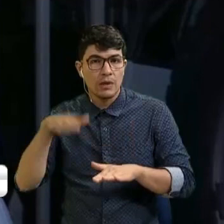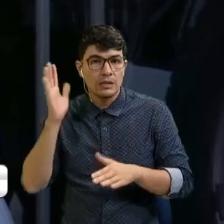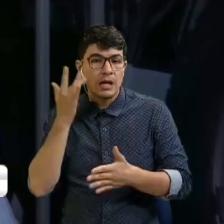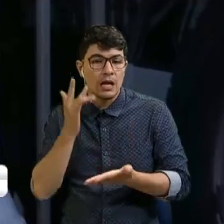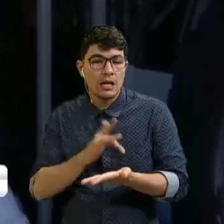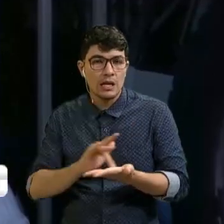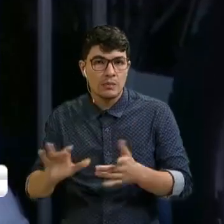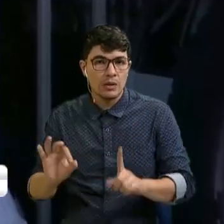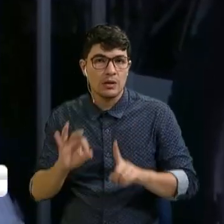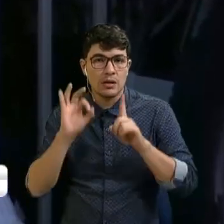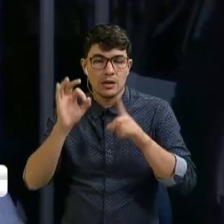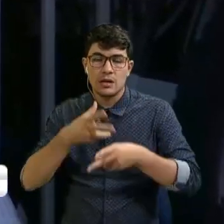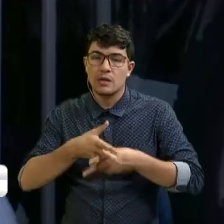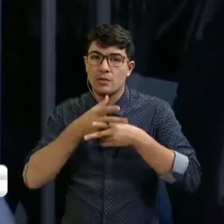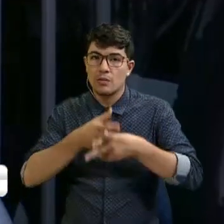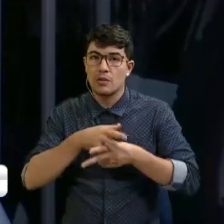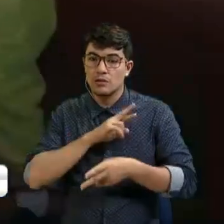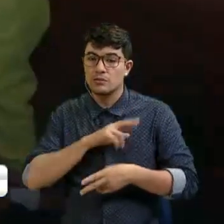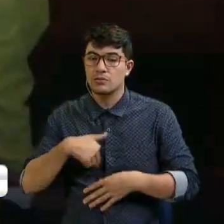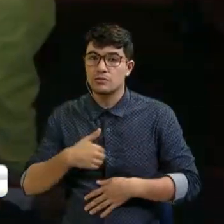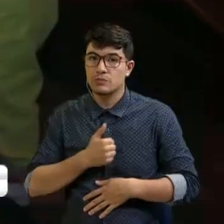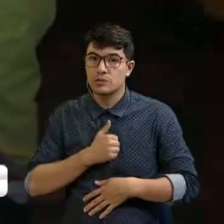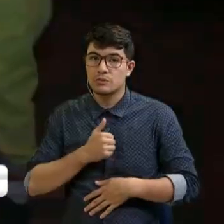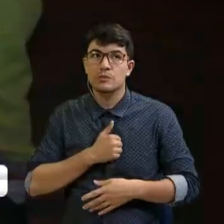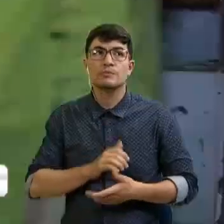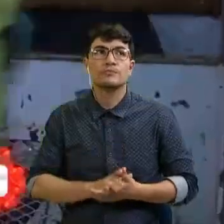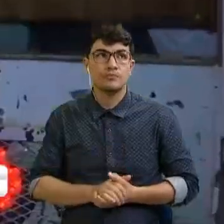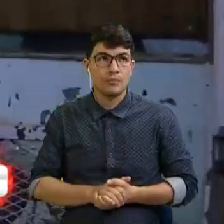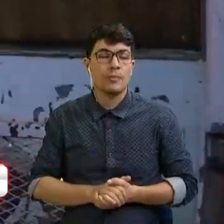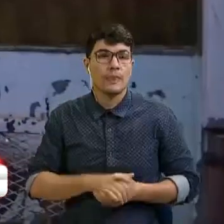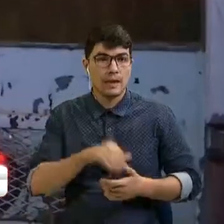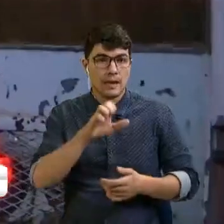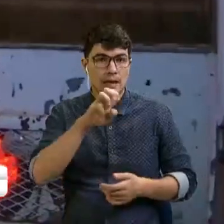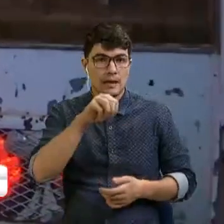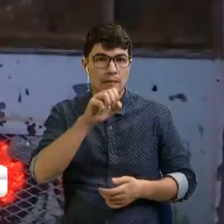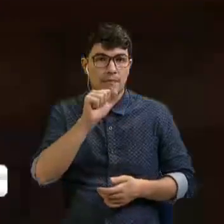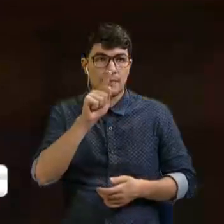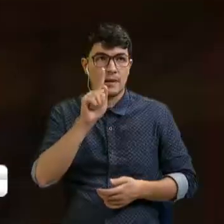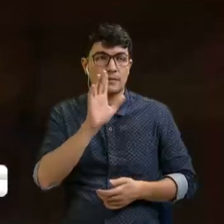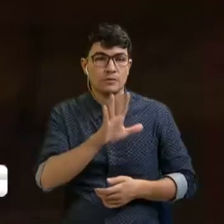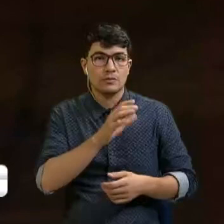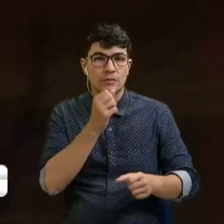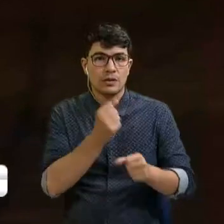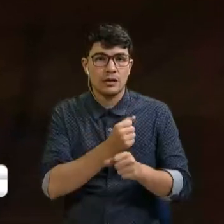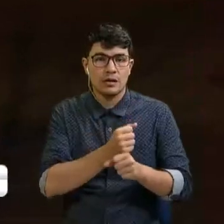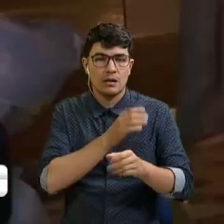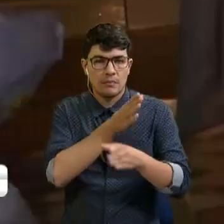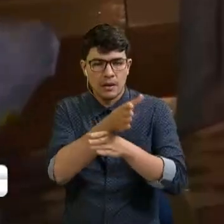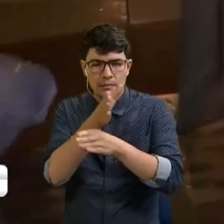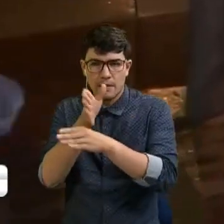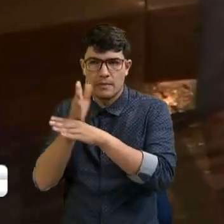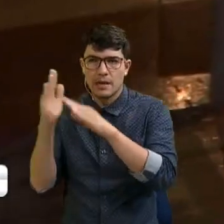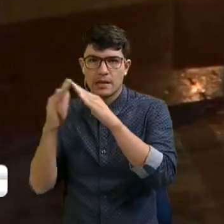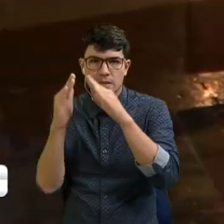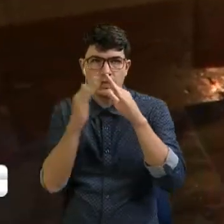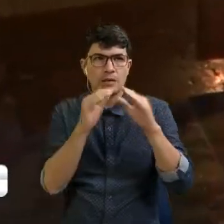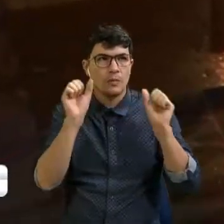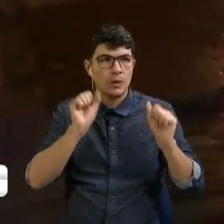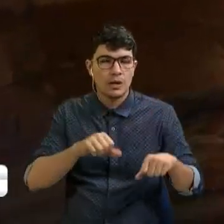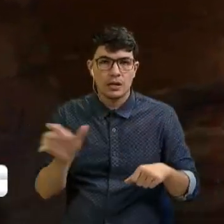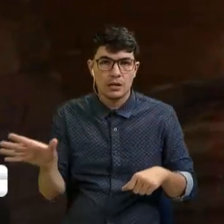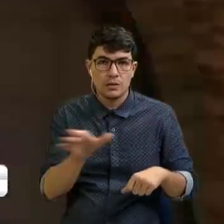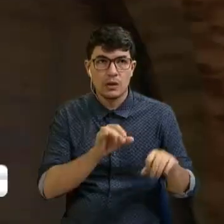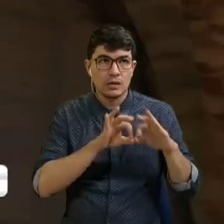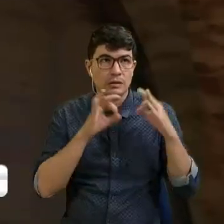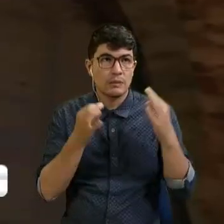y seguridad para nosotros mismos según la emaf los operarios pasan casa a casa en algunos sitios permitiendo que las